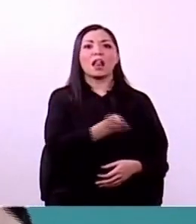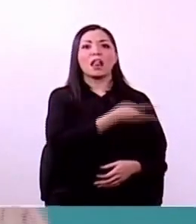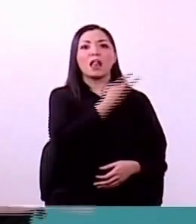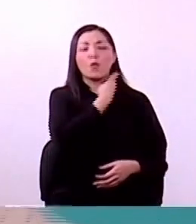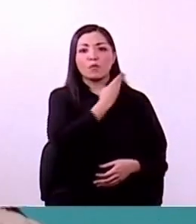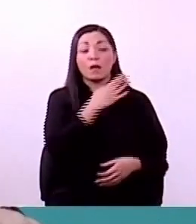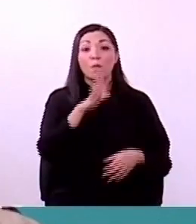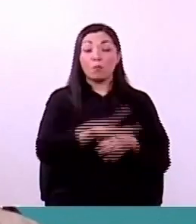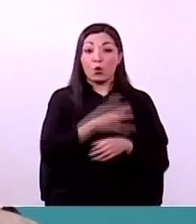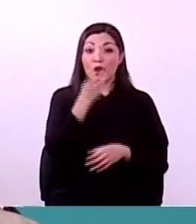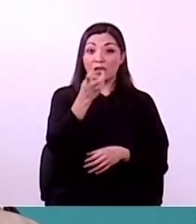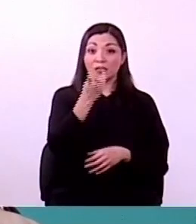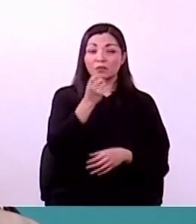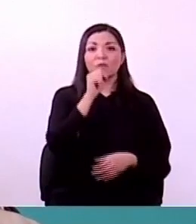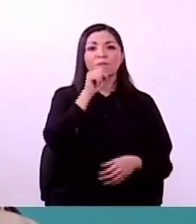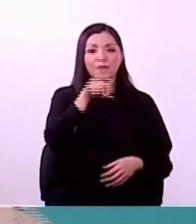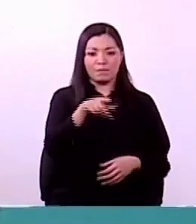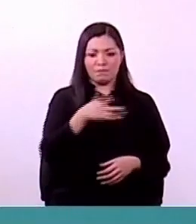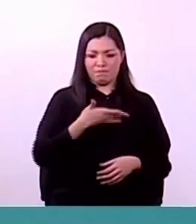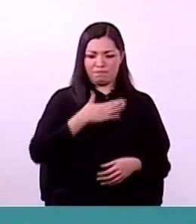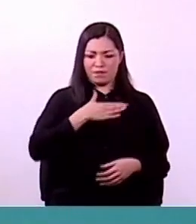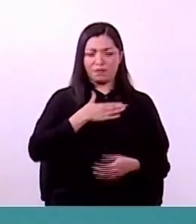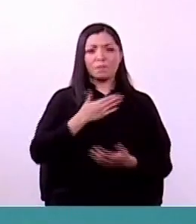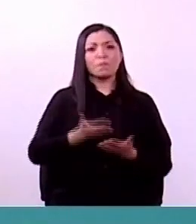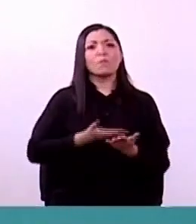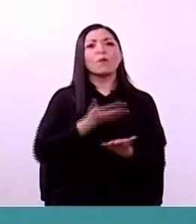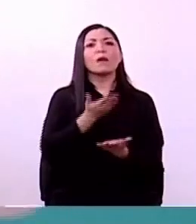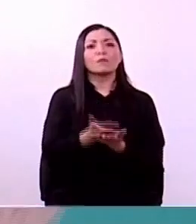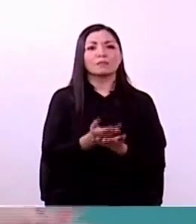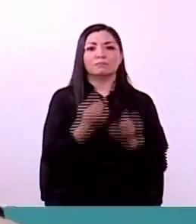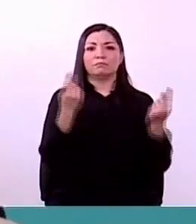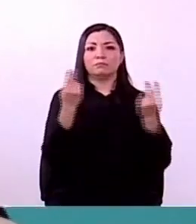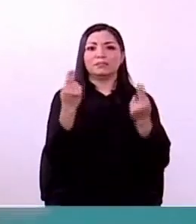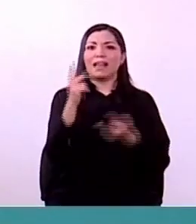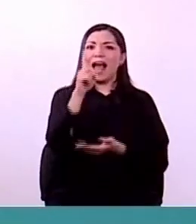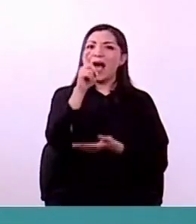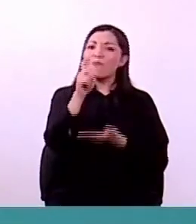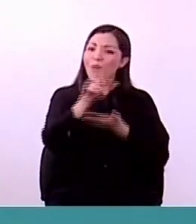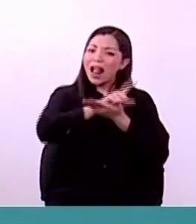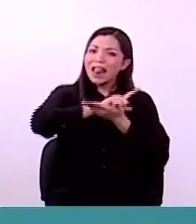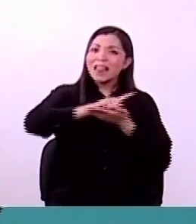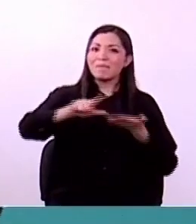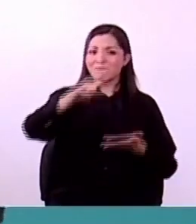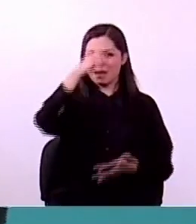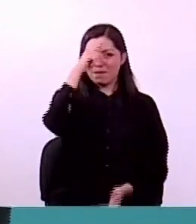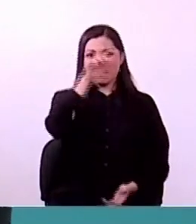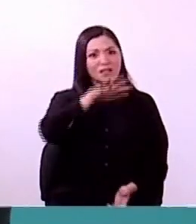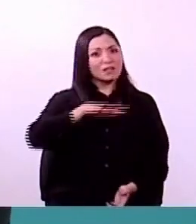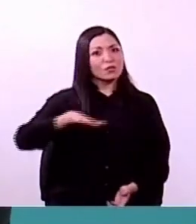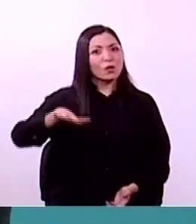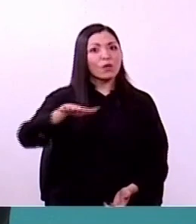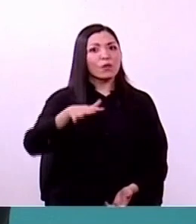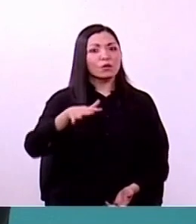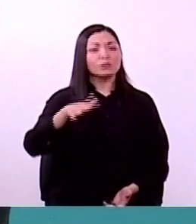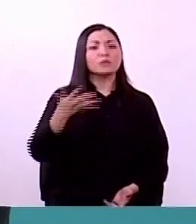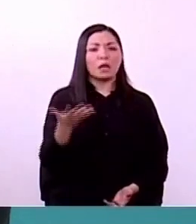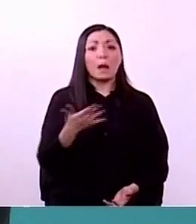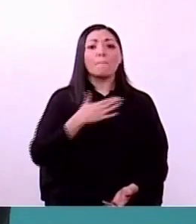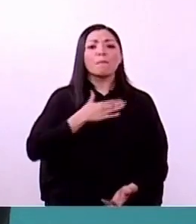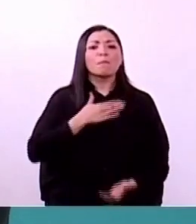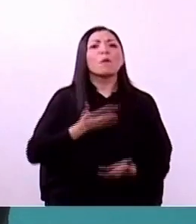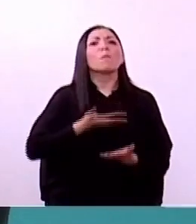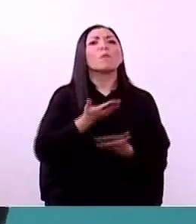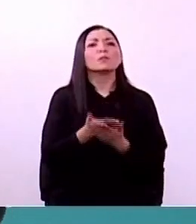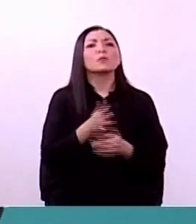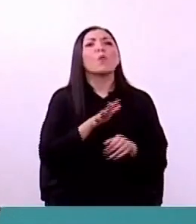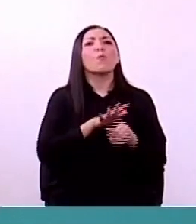La propuesta y lo que yo propongo es tener agua limpia para todos. Les proponemos también que todo el